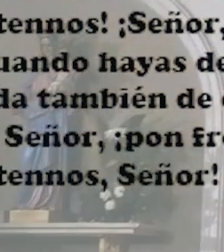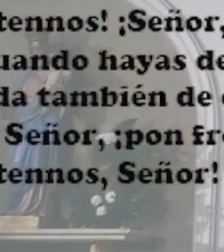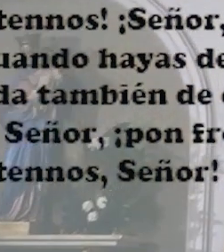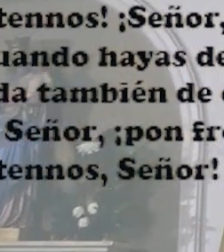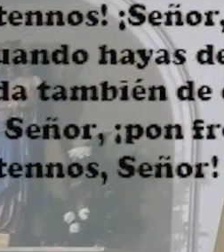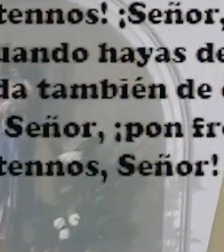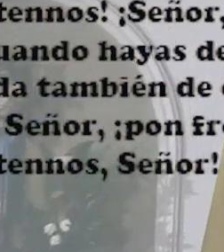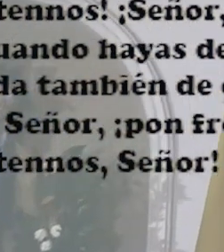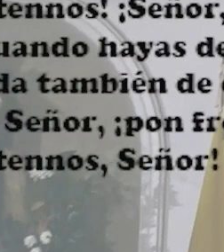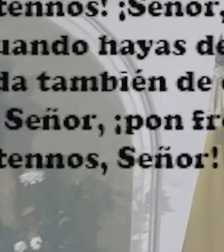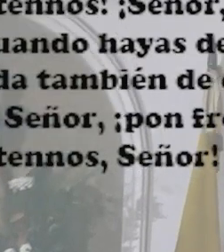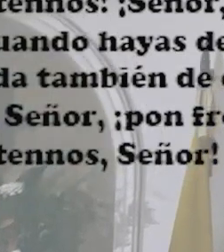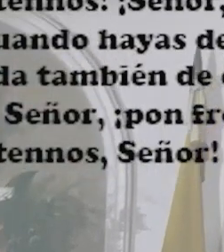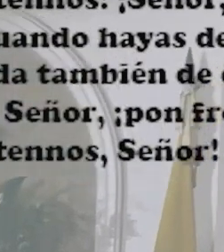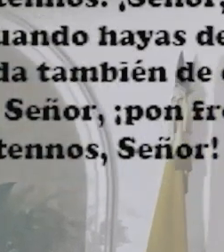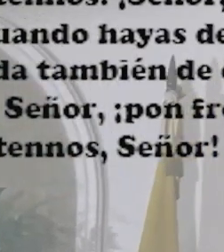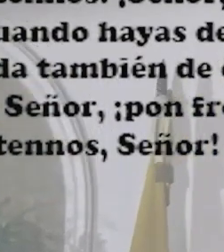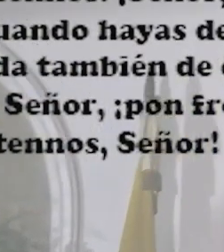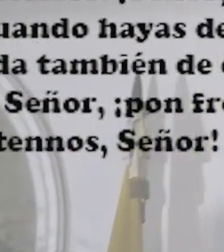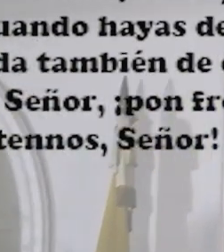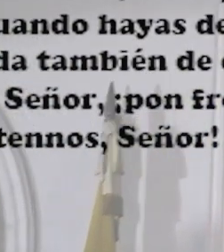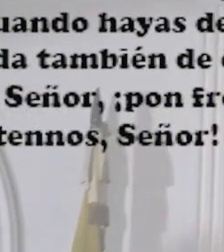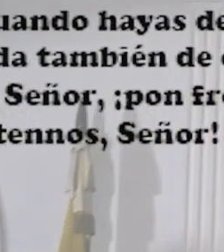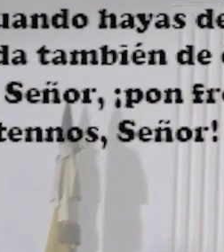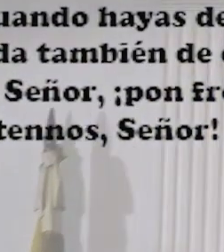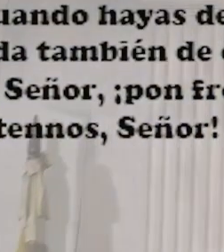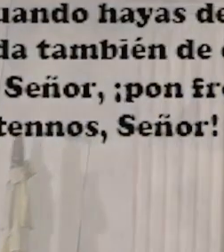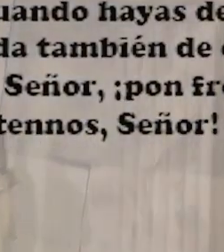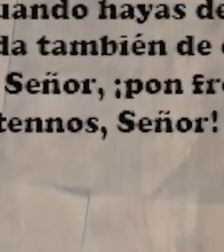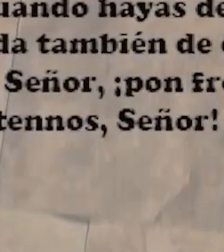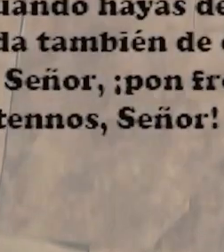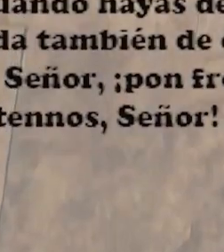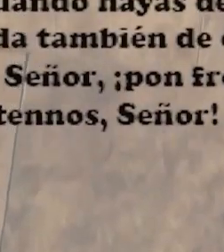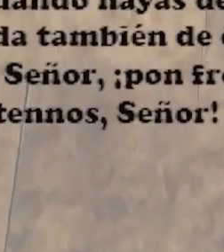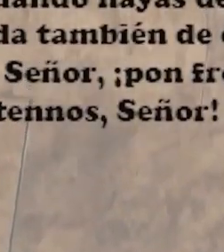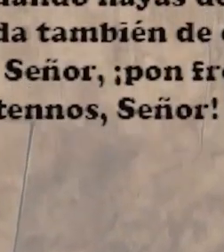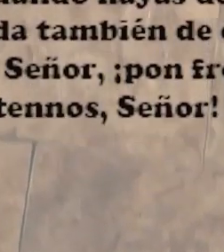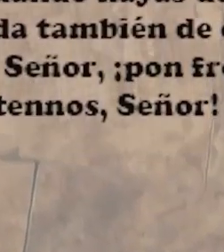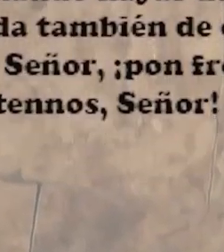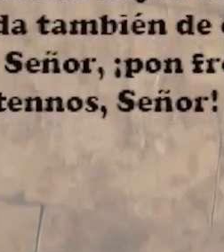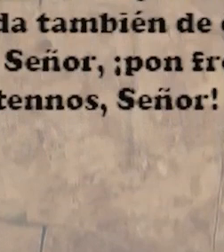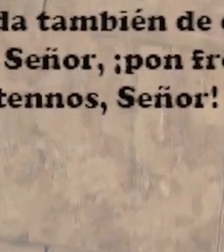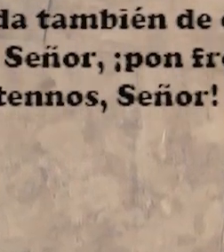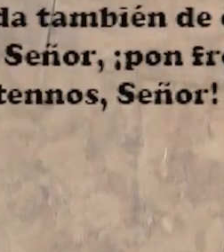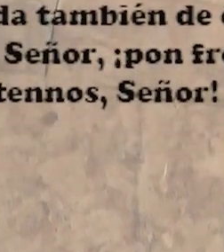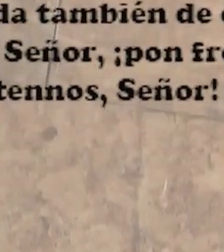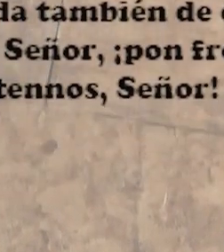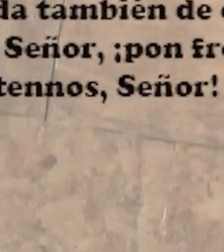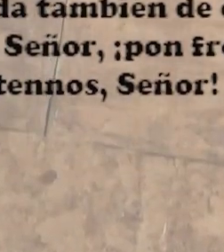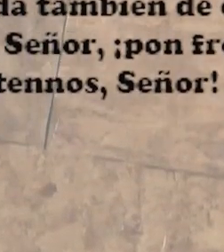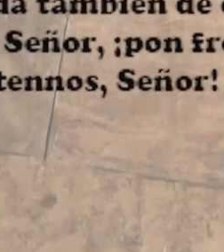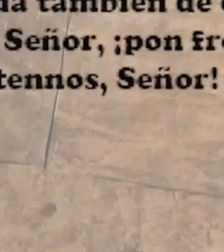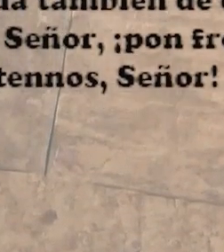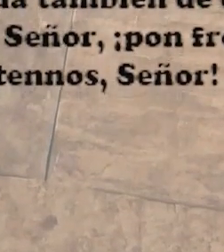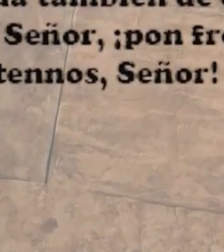a nuestras acciones. Deténnos, Señor, deténnos. Y cuando hayas detenido la mano de Caín,